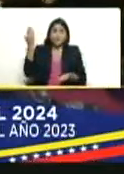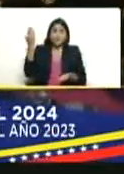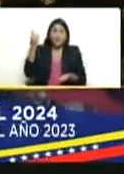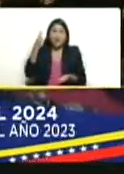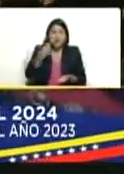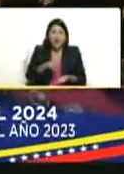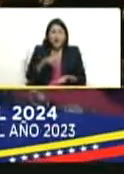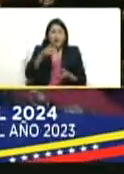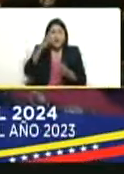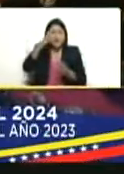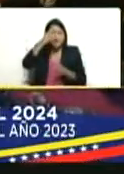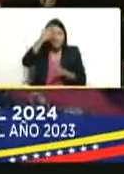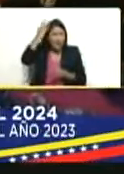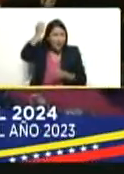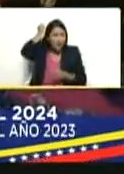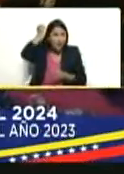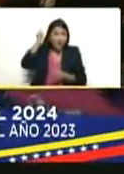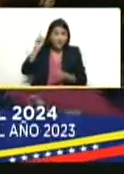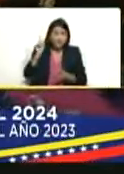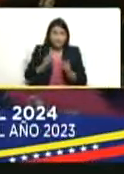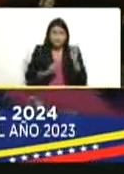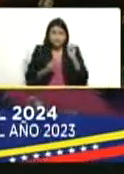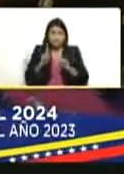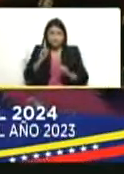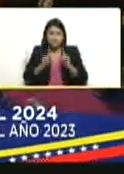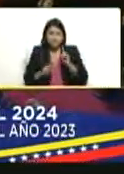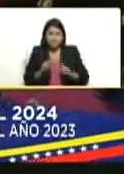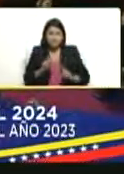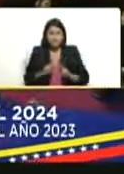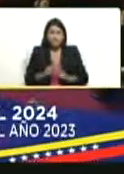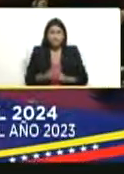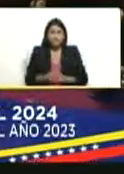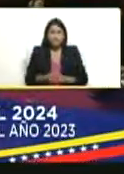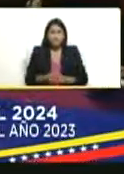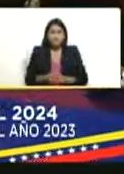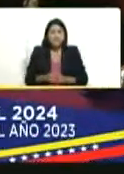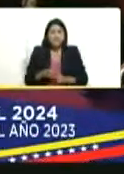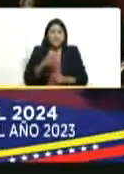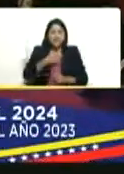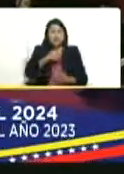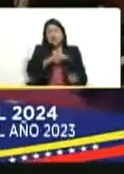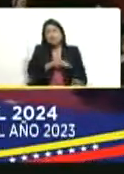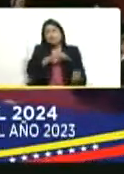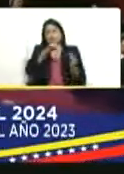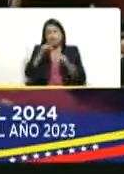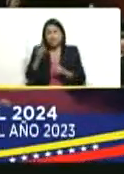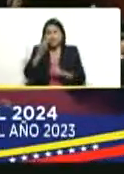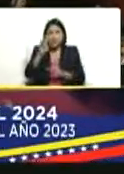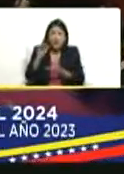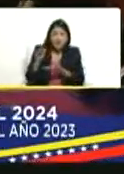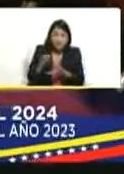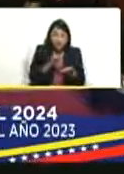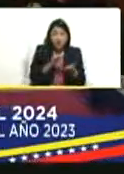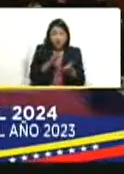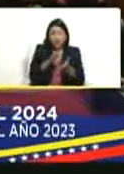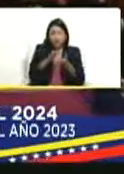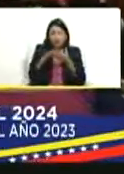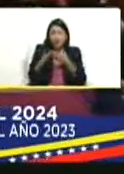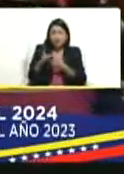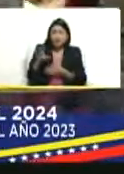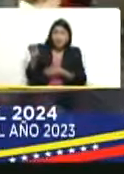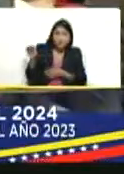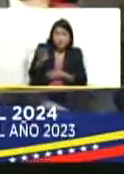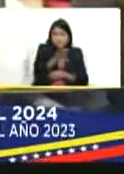embajadores y embajadoras de ese Nuevo Mundo que quieren venir a invertir en Venezuela, en turismo,